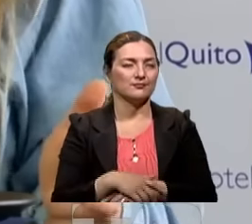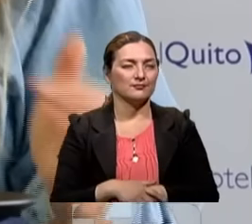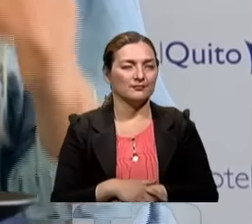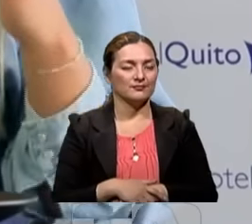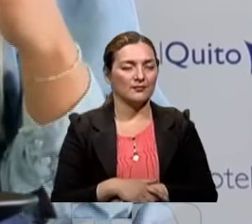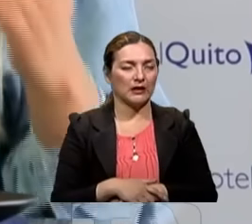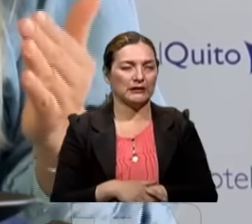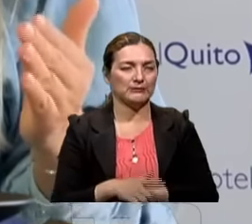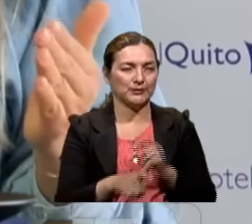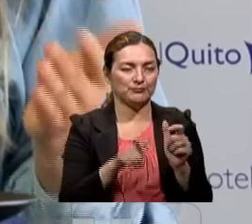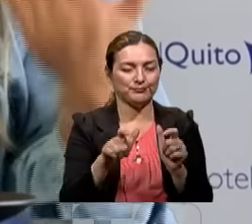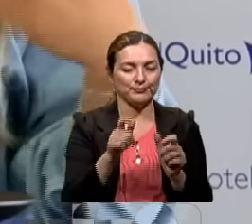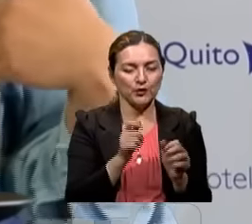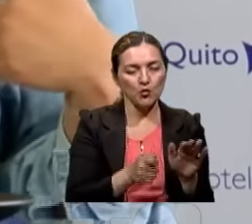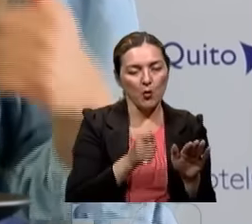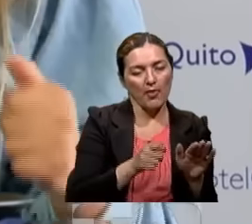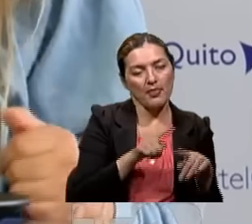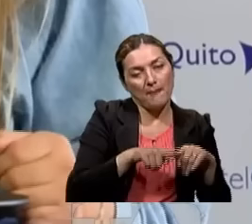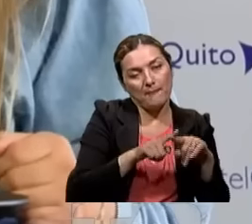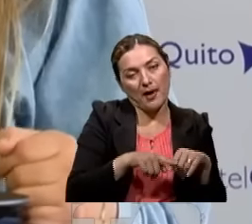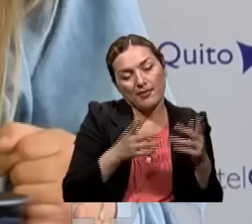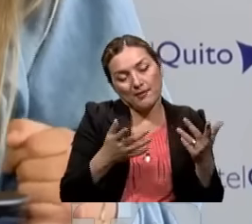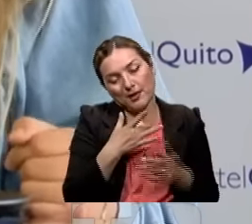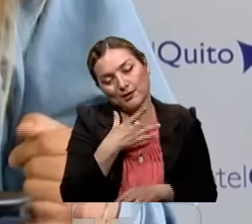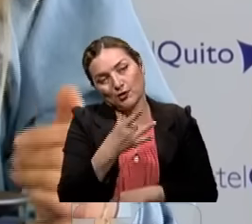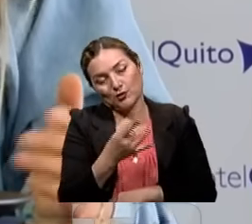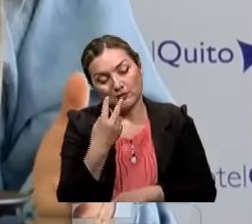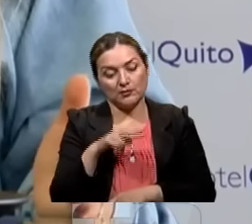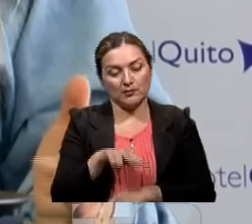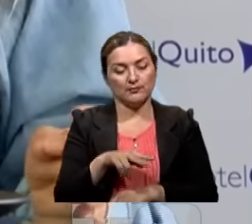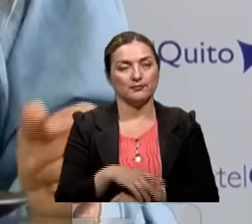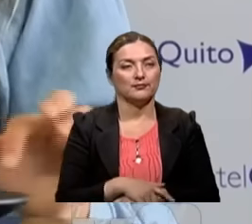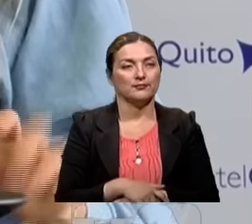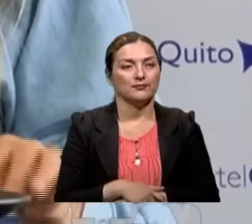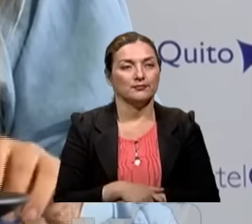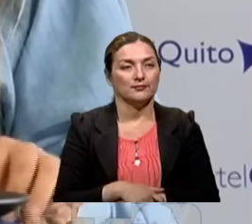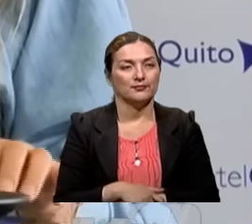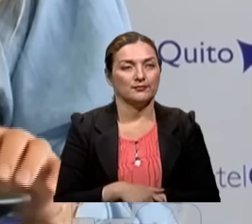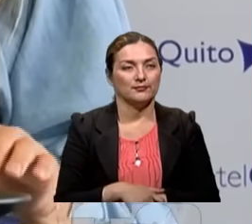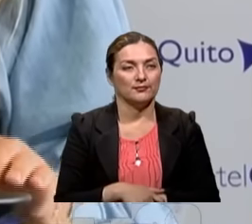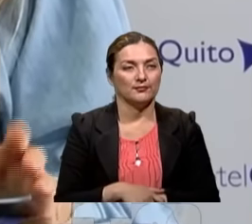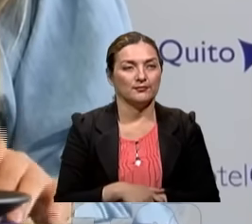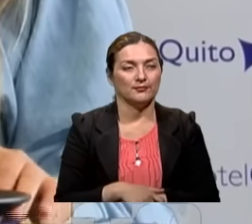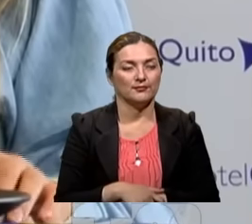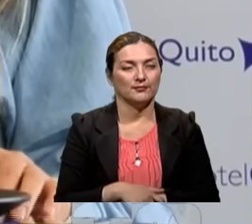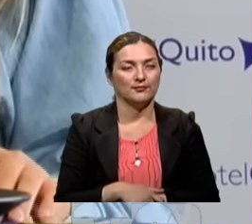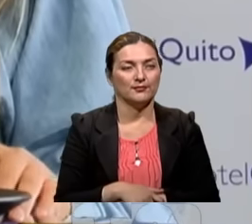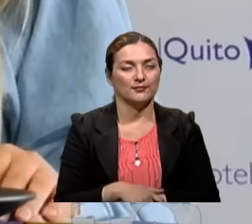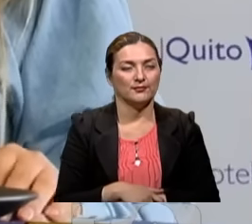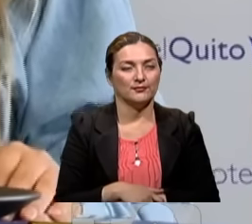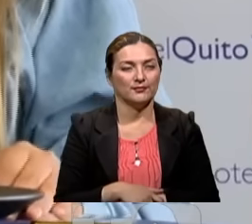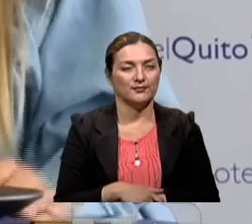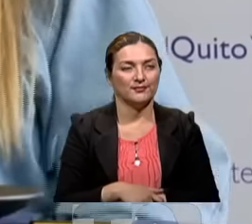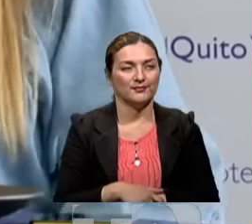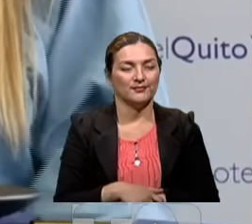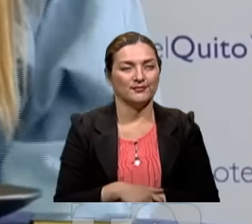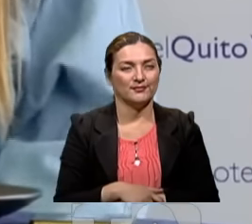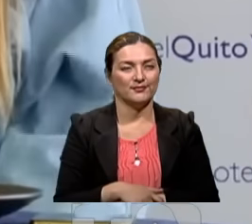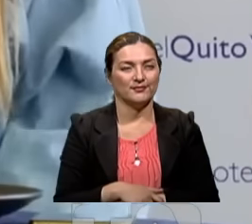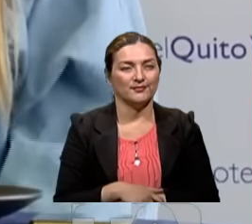va a mirar según lo que le presentan, ¿sí? Bueno, ahora sí, la calificación. Cha, cha, cha, cha.